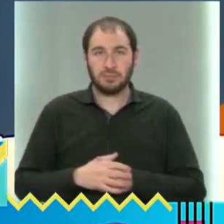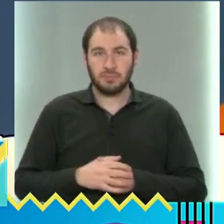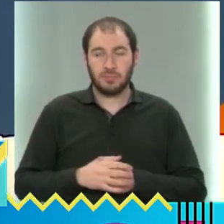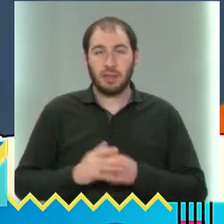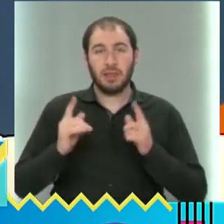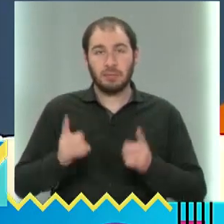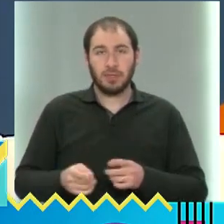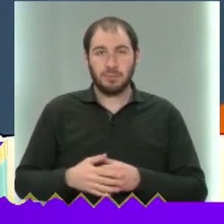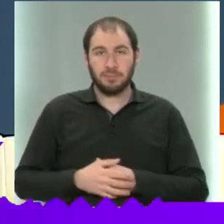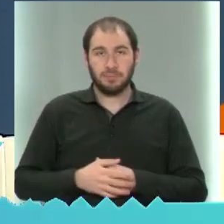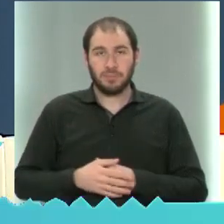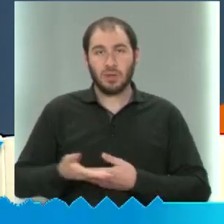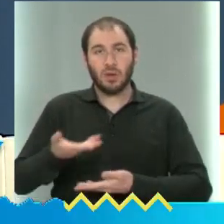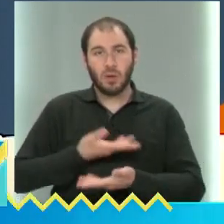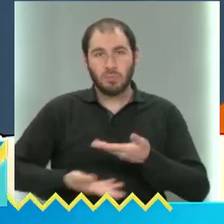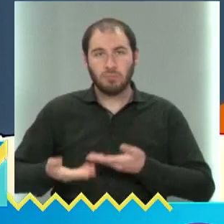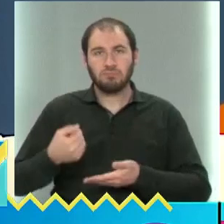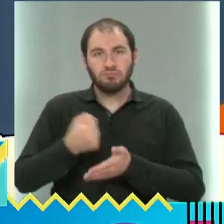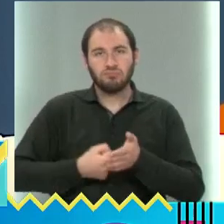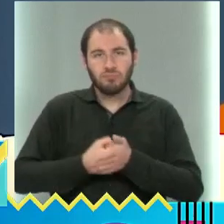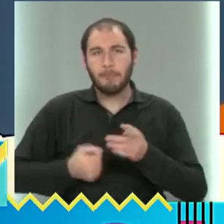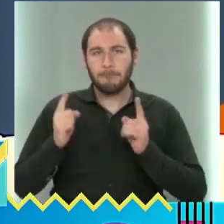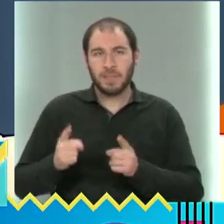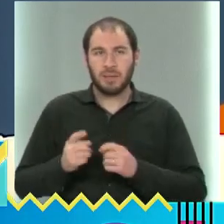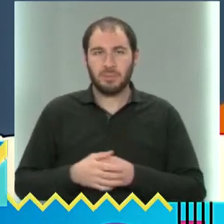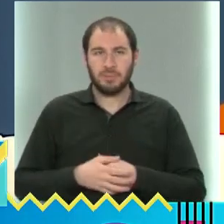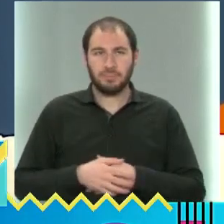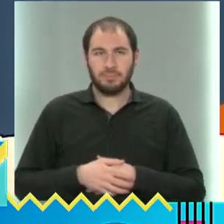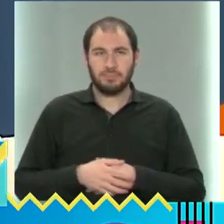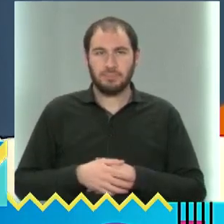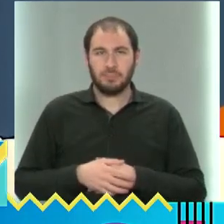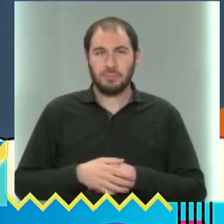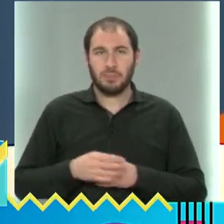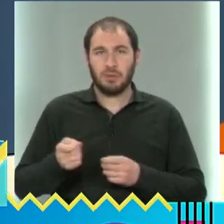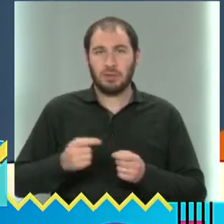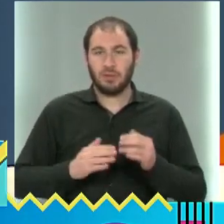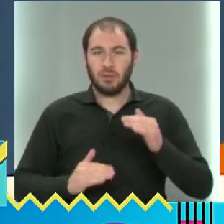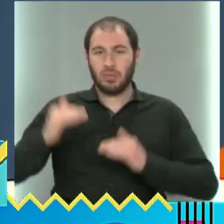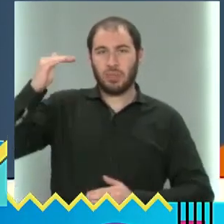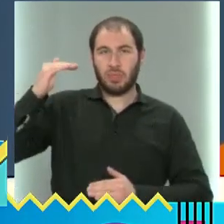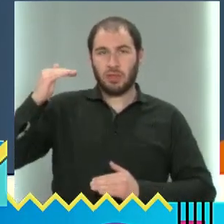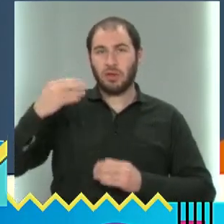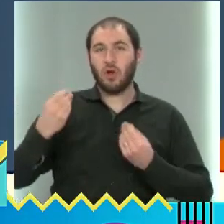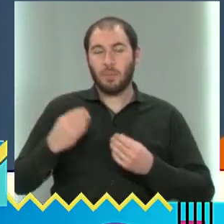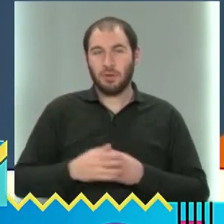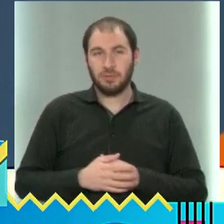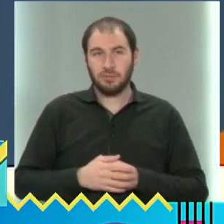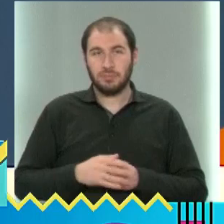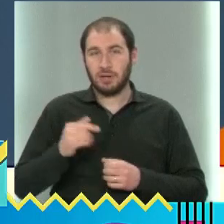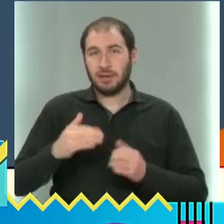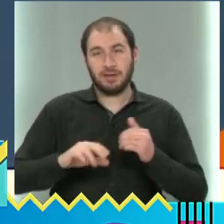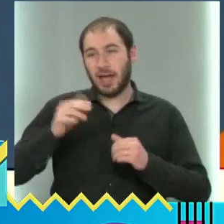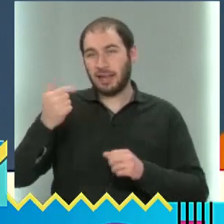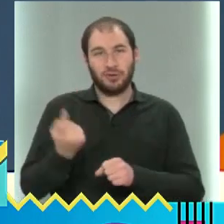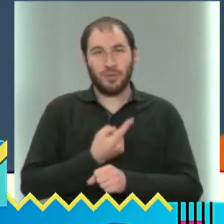y compartiendo una pelea entre un grande y un chico, que no es imposible de